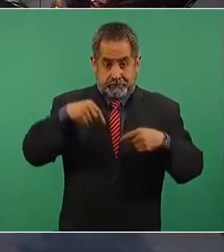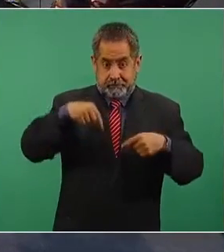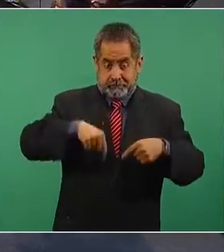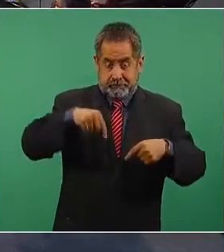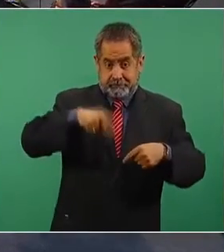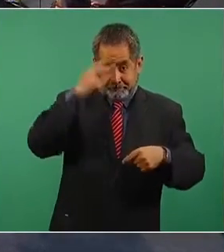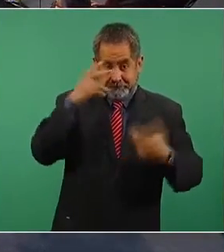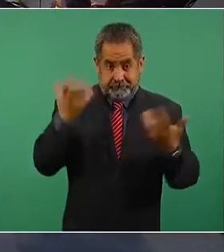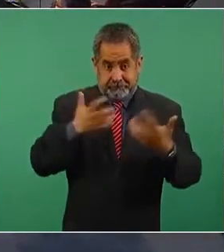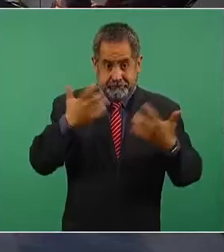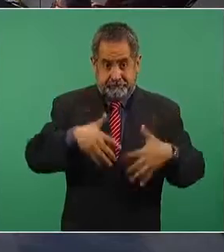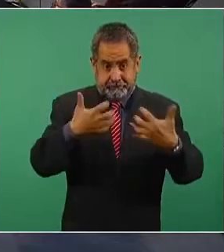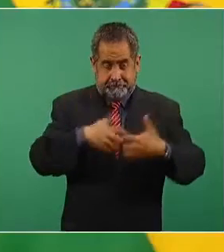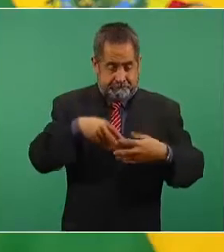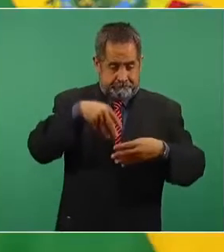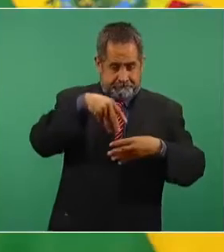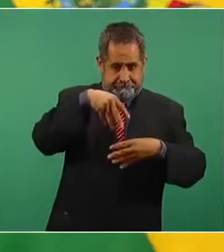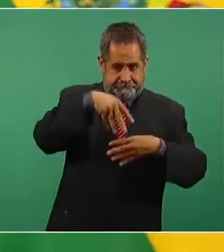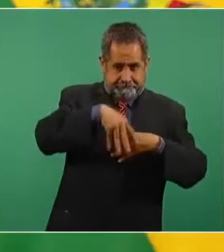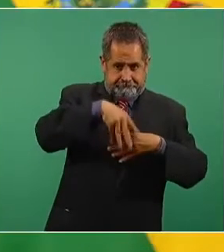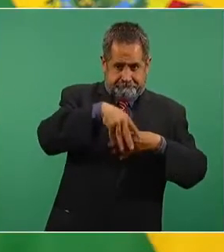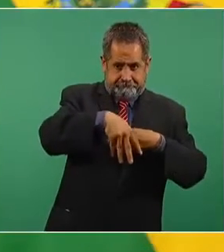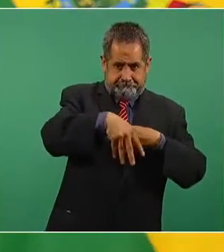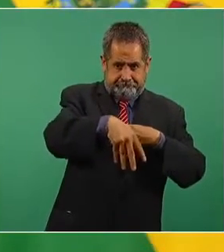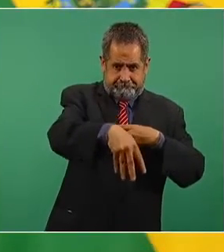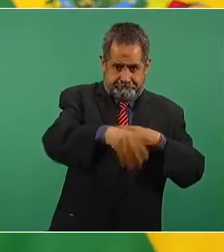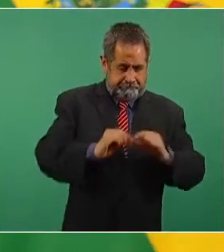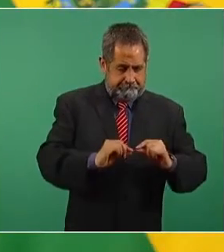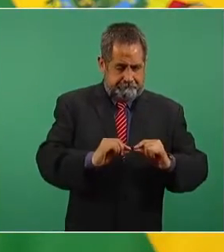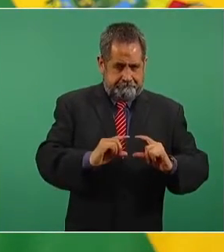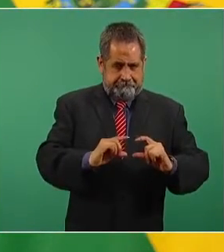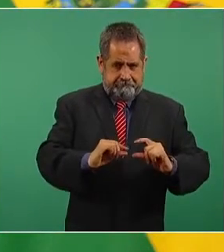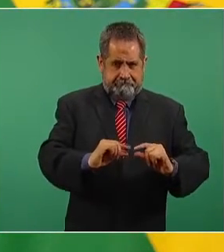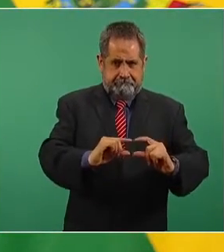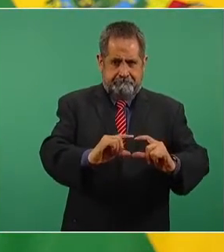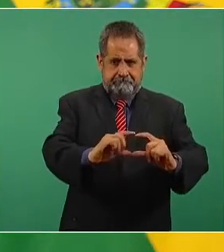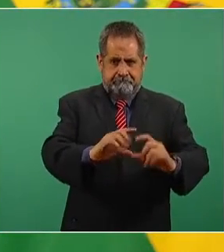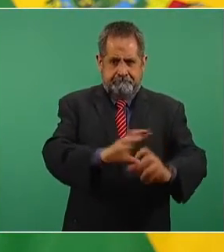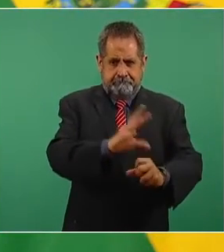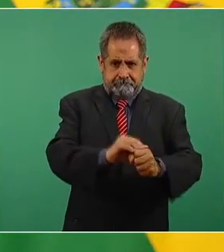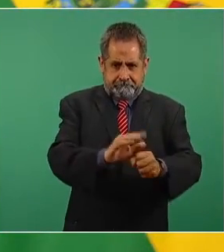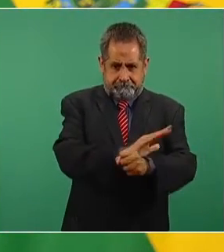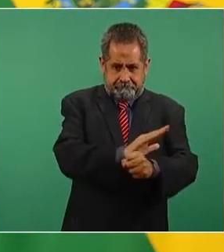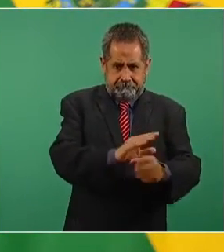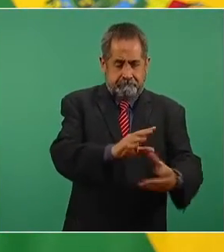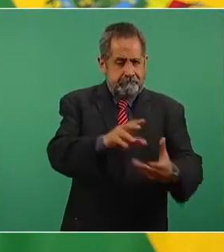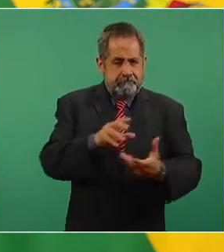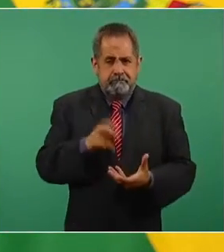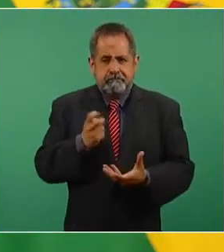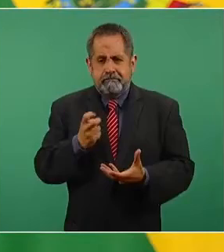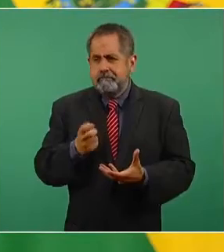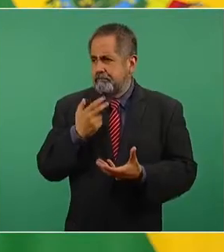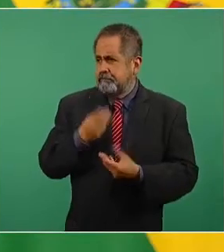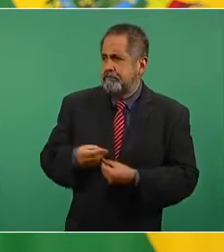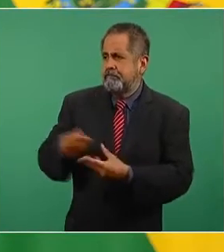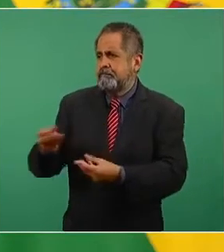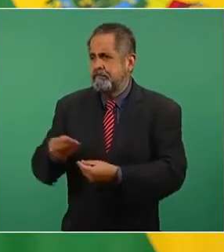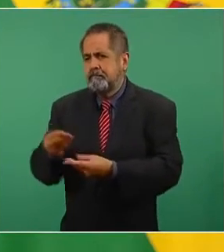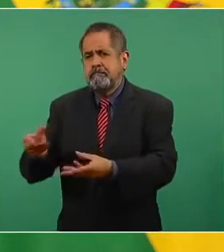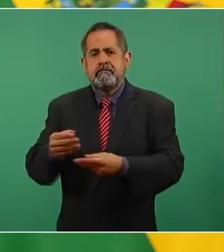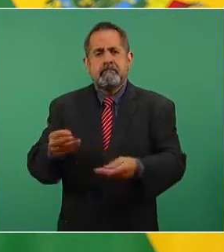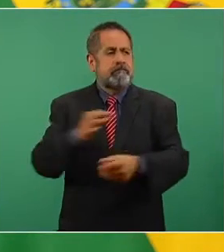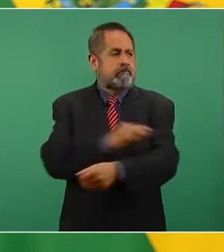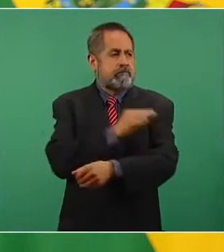en nuestro país, la forma en que se va a distribuir, porque